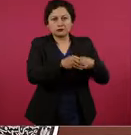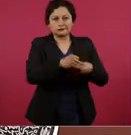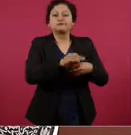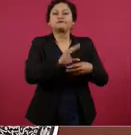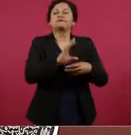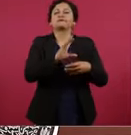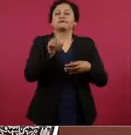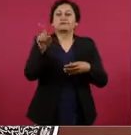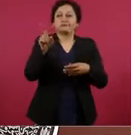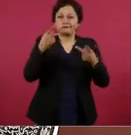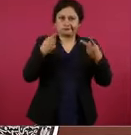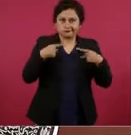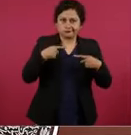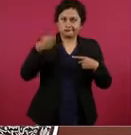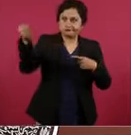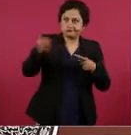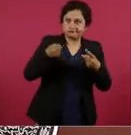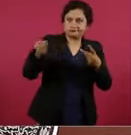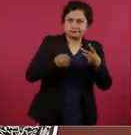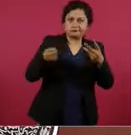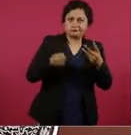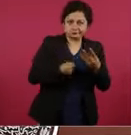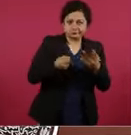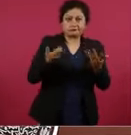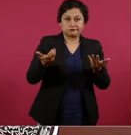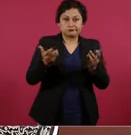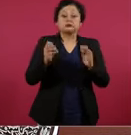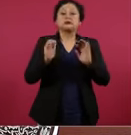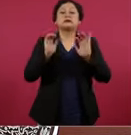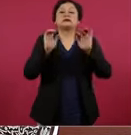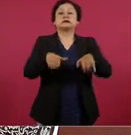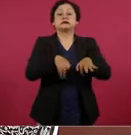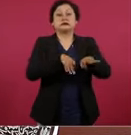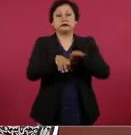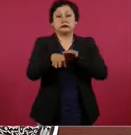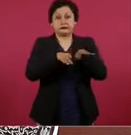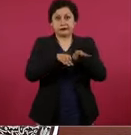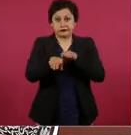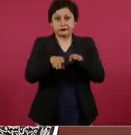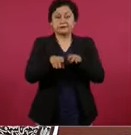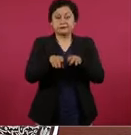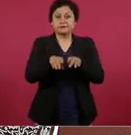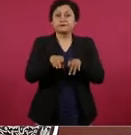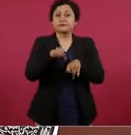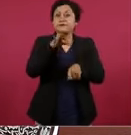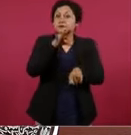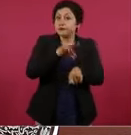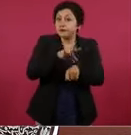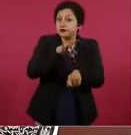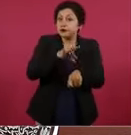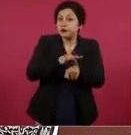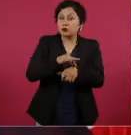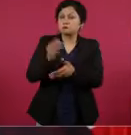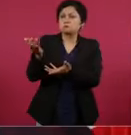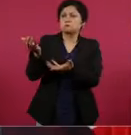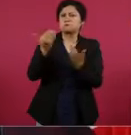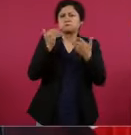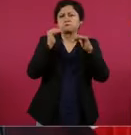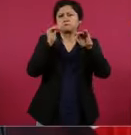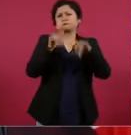Se está haciendo una contratación de médicos como nunca se había